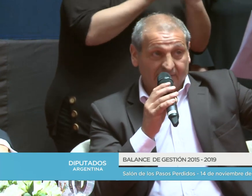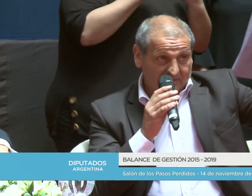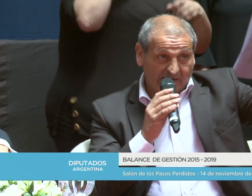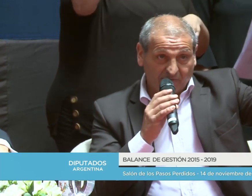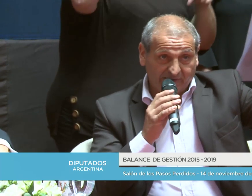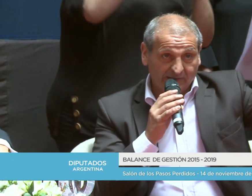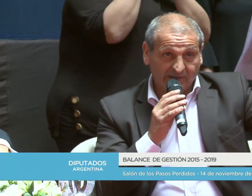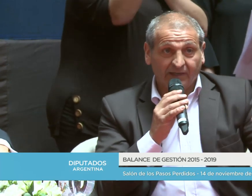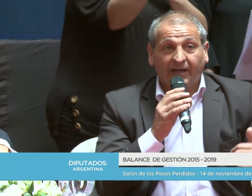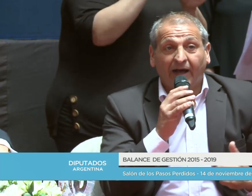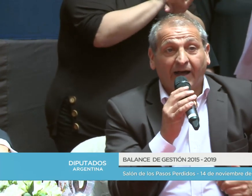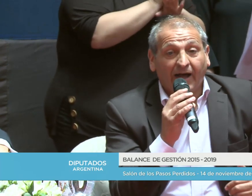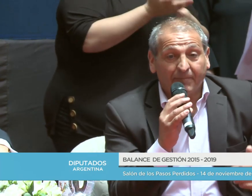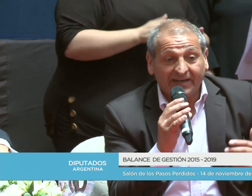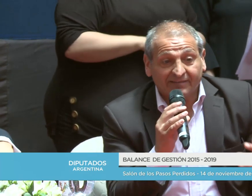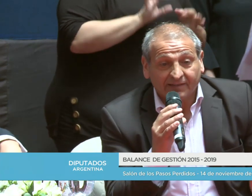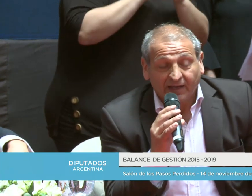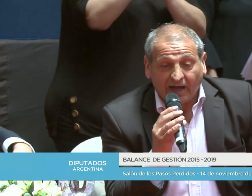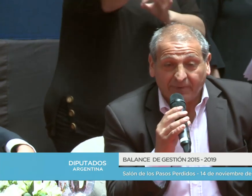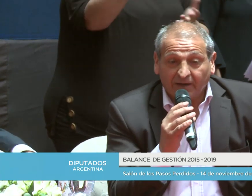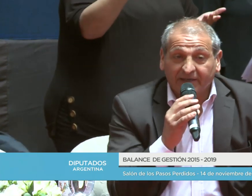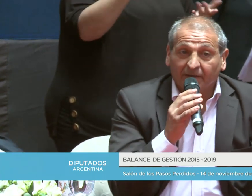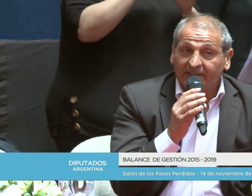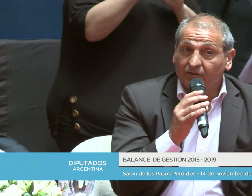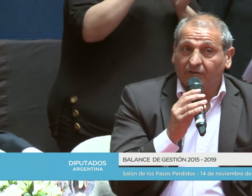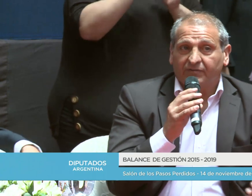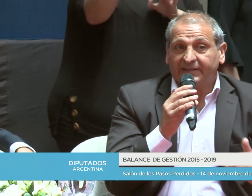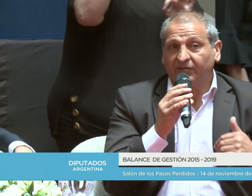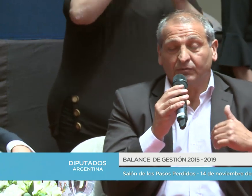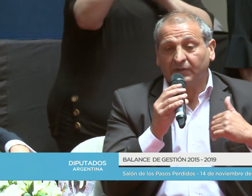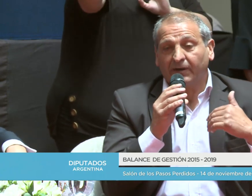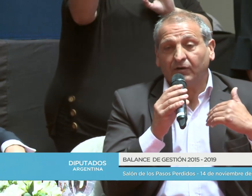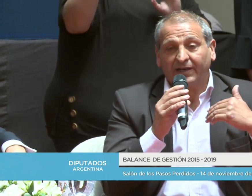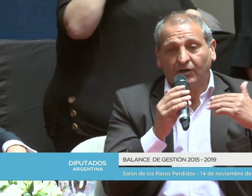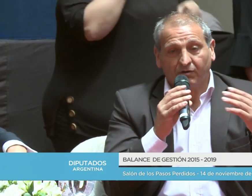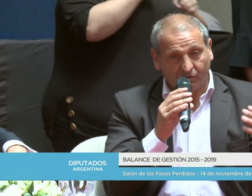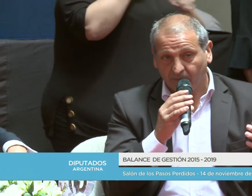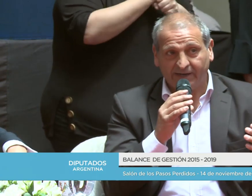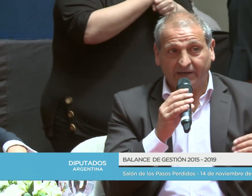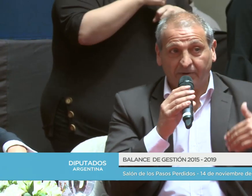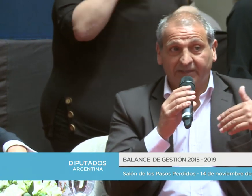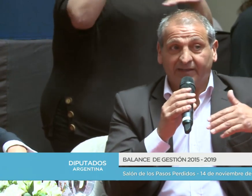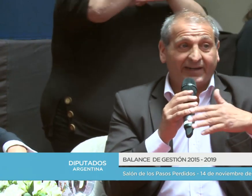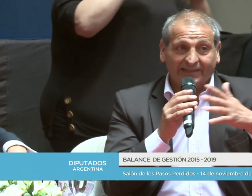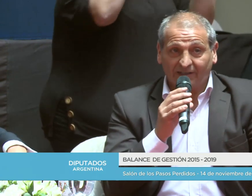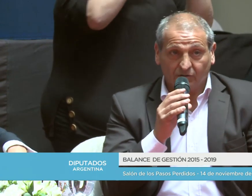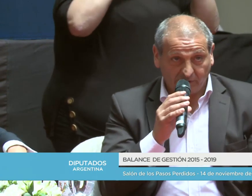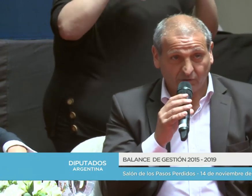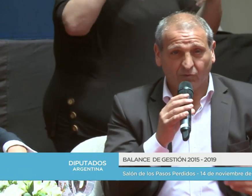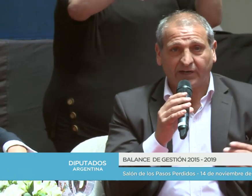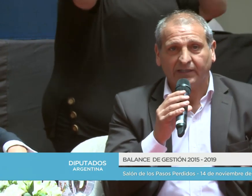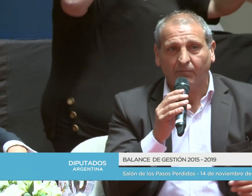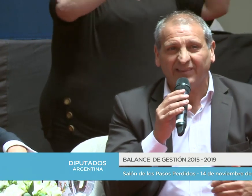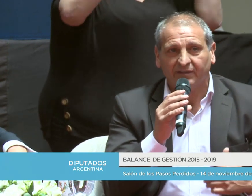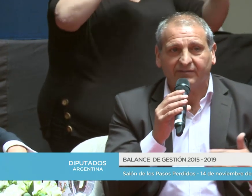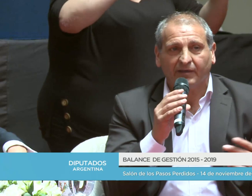está acá enfrente, a apenas 20 metros. Se está haciendo un trabajo de arqueología urbana que permite rescatar todo esto.